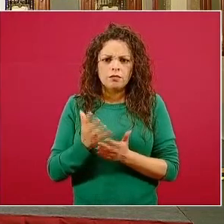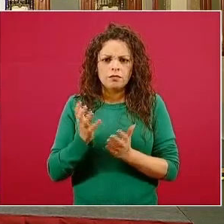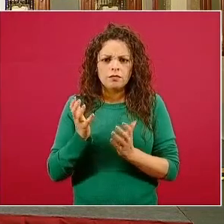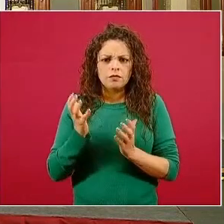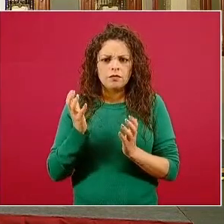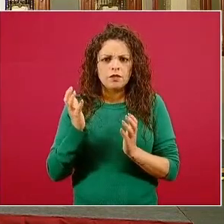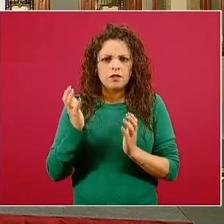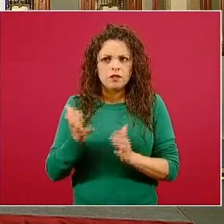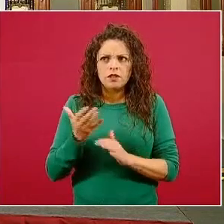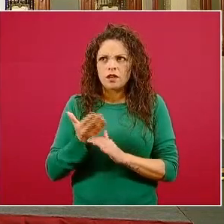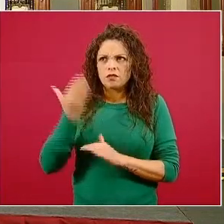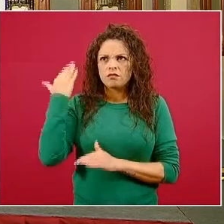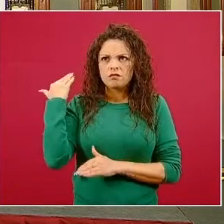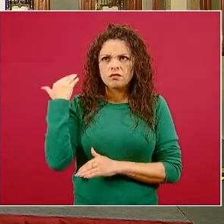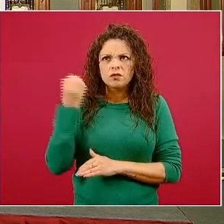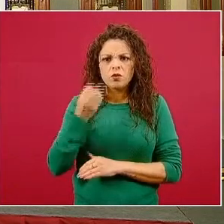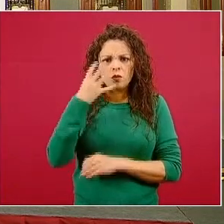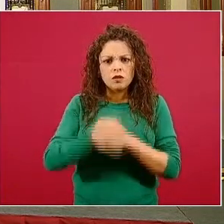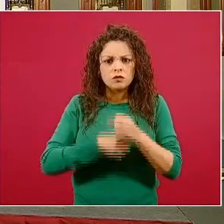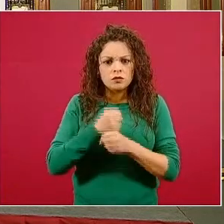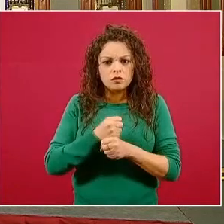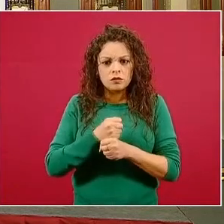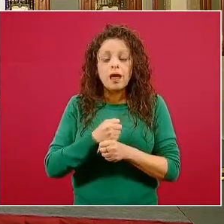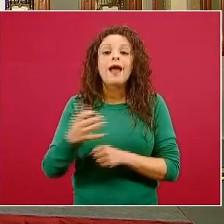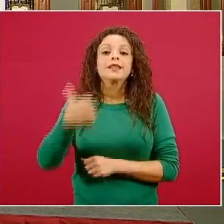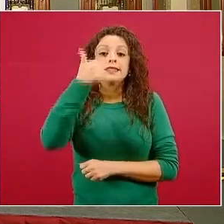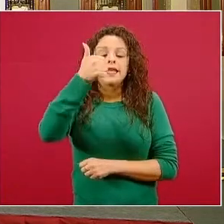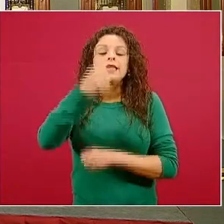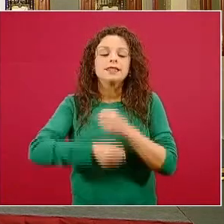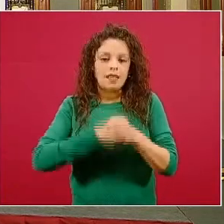Luis? 6 años.